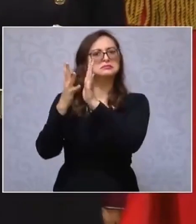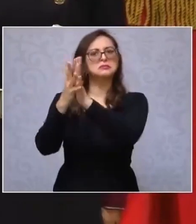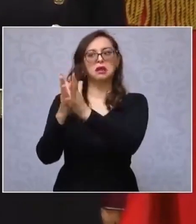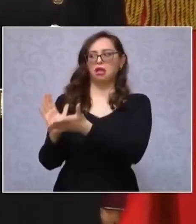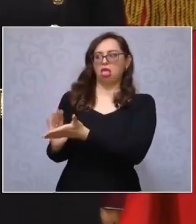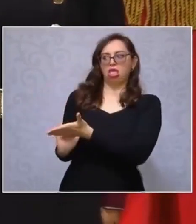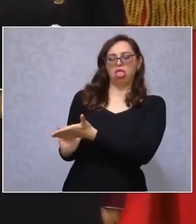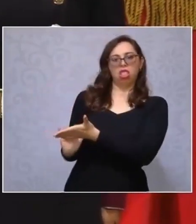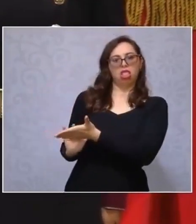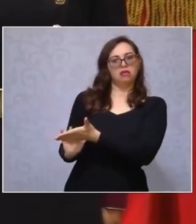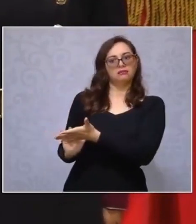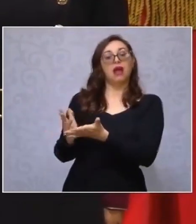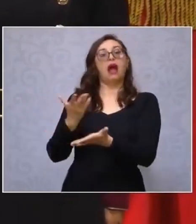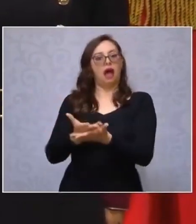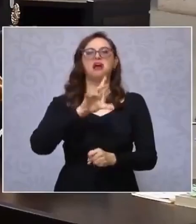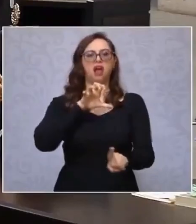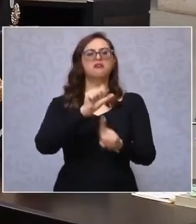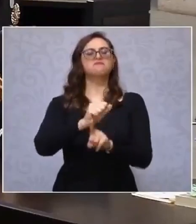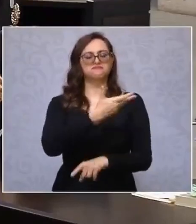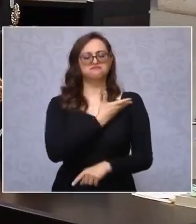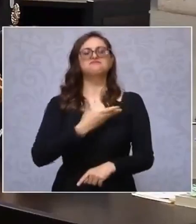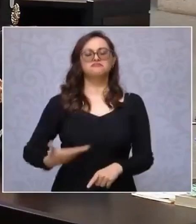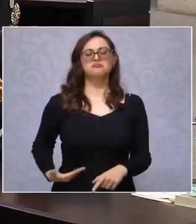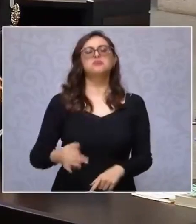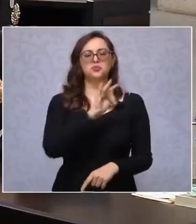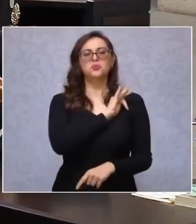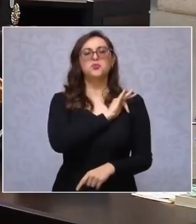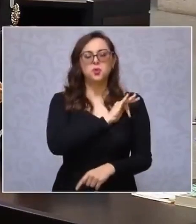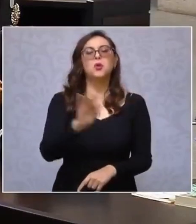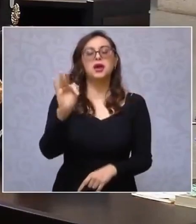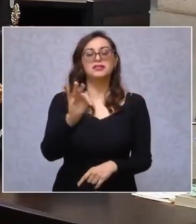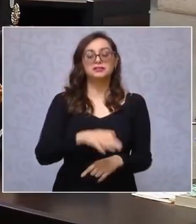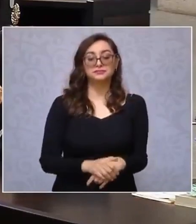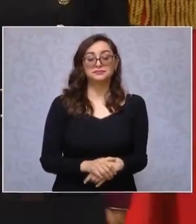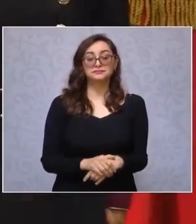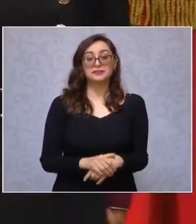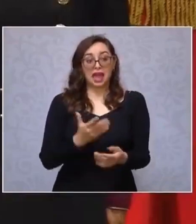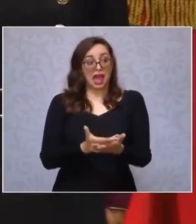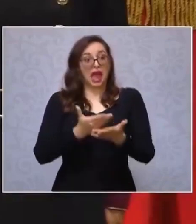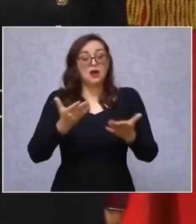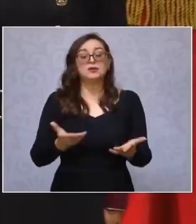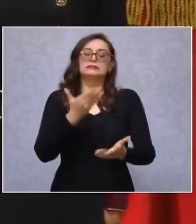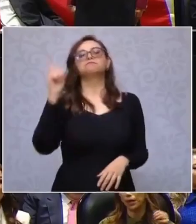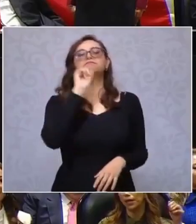primer viaje será al puerto de Acapulco el próximo martes 2 de octubre para visitar a los damnificados por el huracán